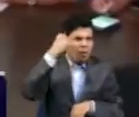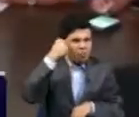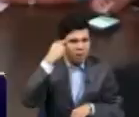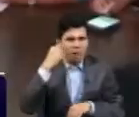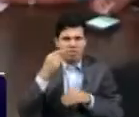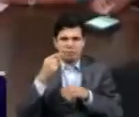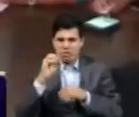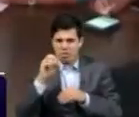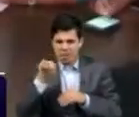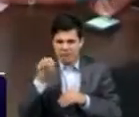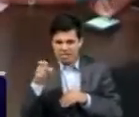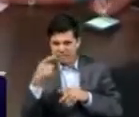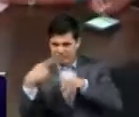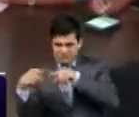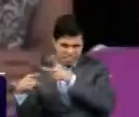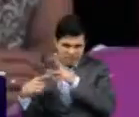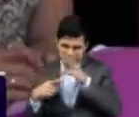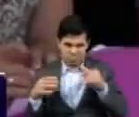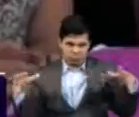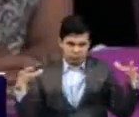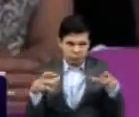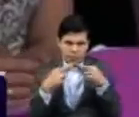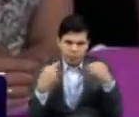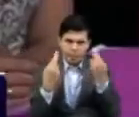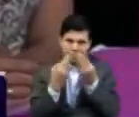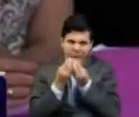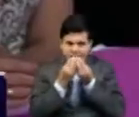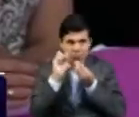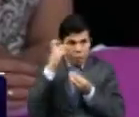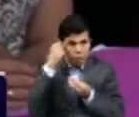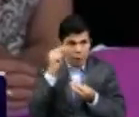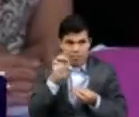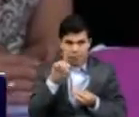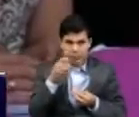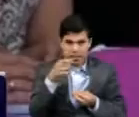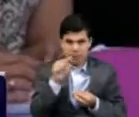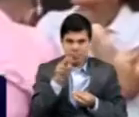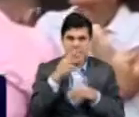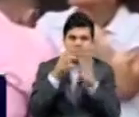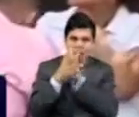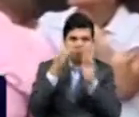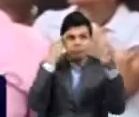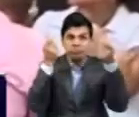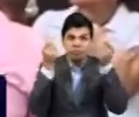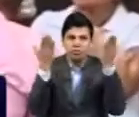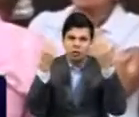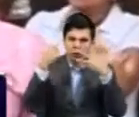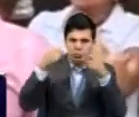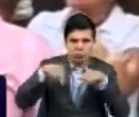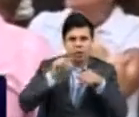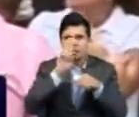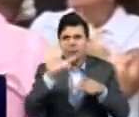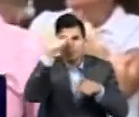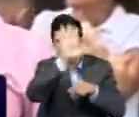departamento, Edgar Jesús Díaz Contreras, vio con buenos ojos que de nuevo se hable de paz y de las estrategias que se deben analizar en Norte de